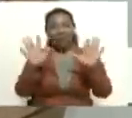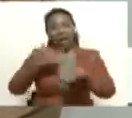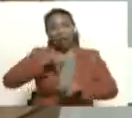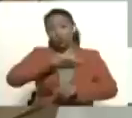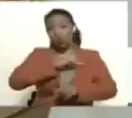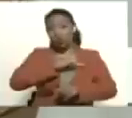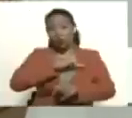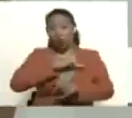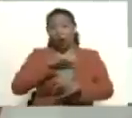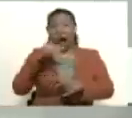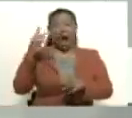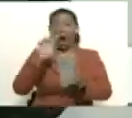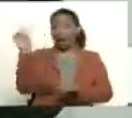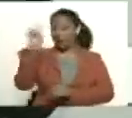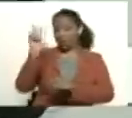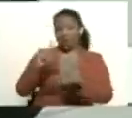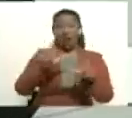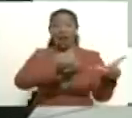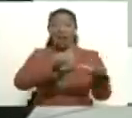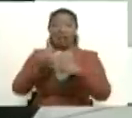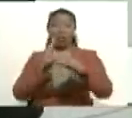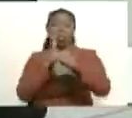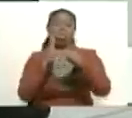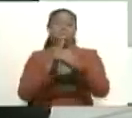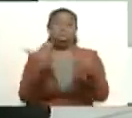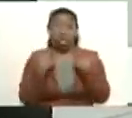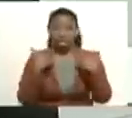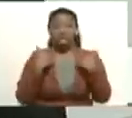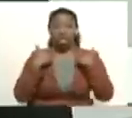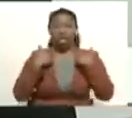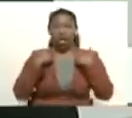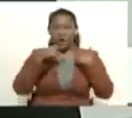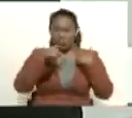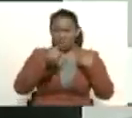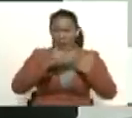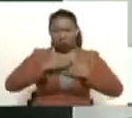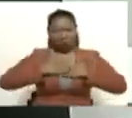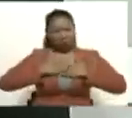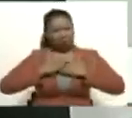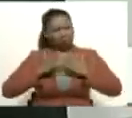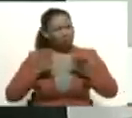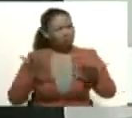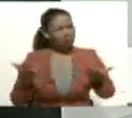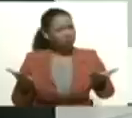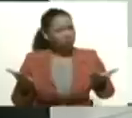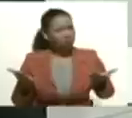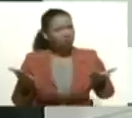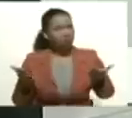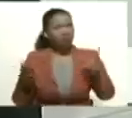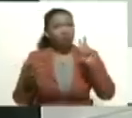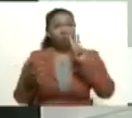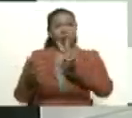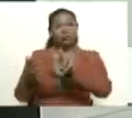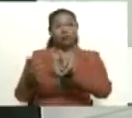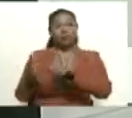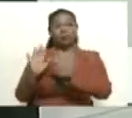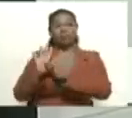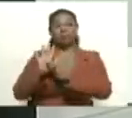colapsando a Venezuela, ya estamos dispuestos a invadirle. ¿Tú a qué estás dispuesto, Juan Guaidó? Y ahí le temblaron las canillas a Juan